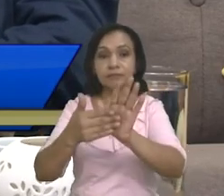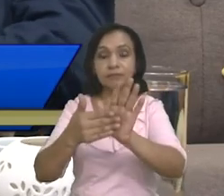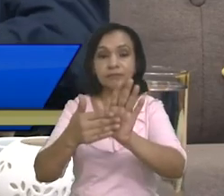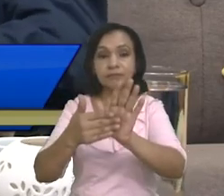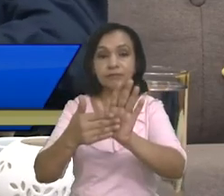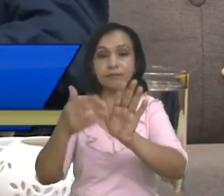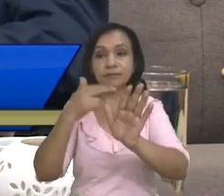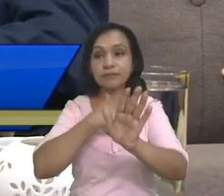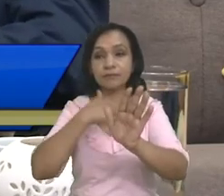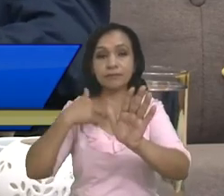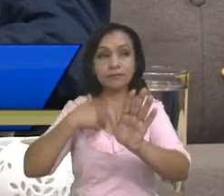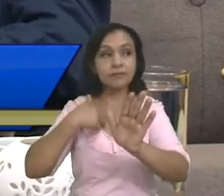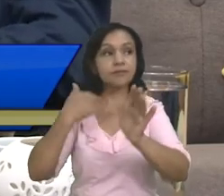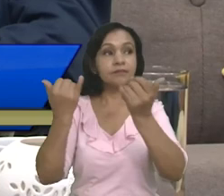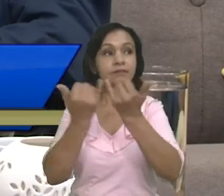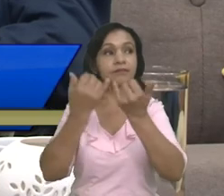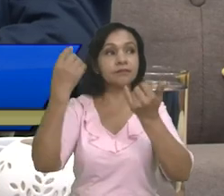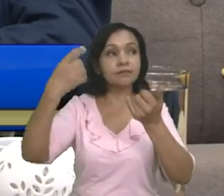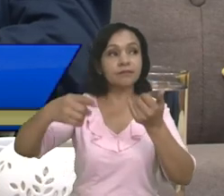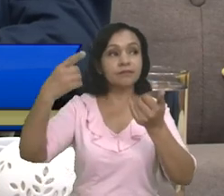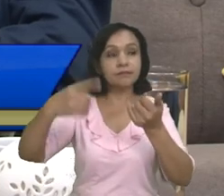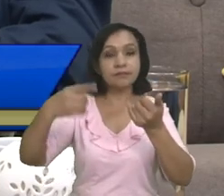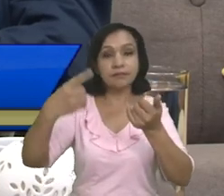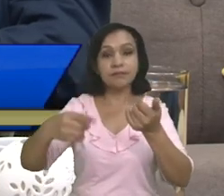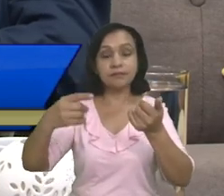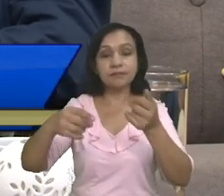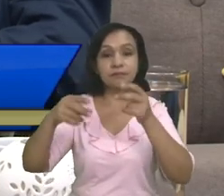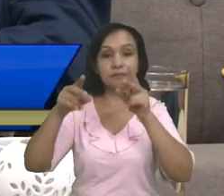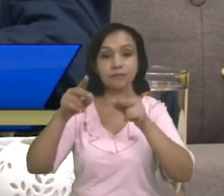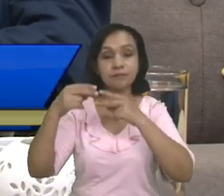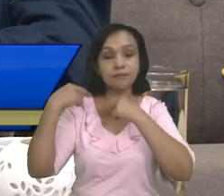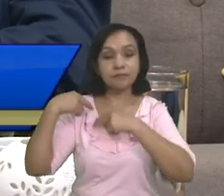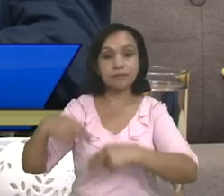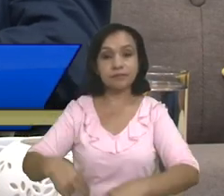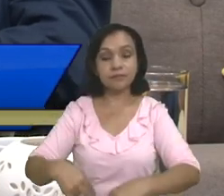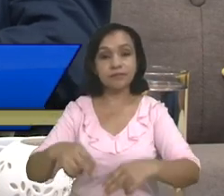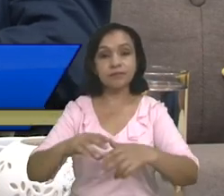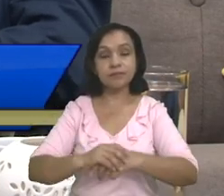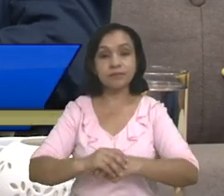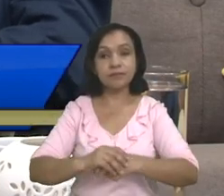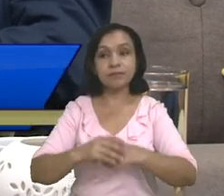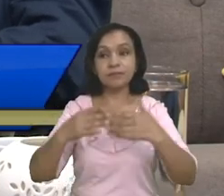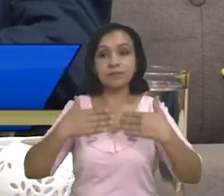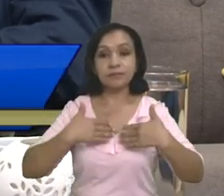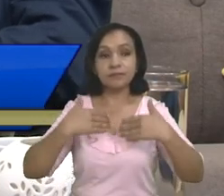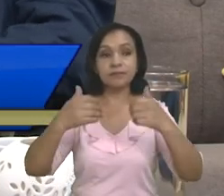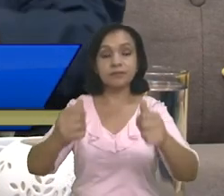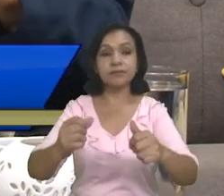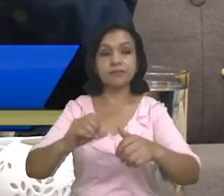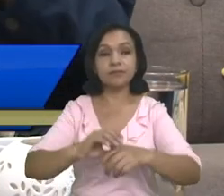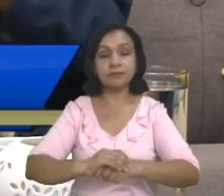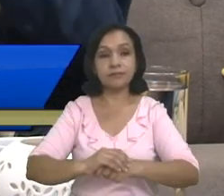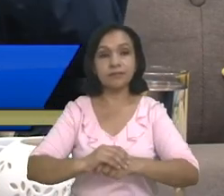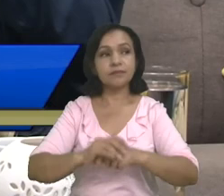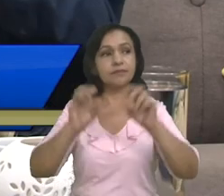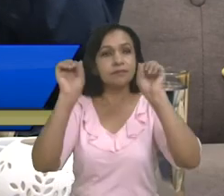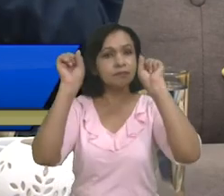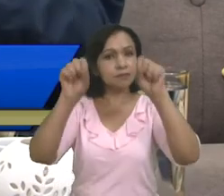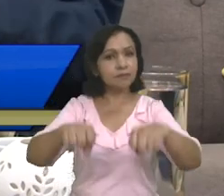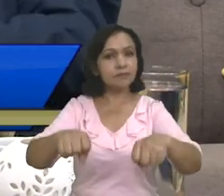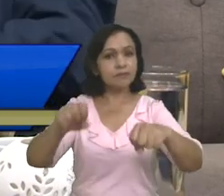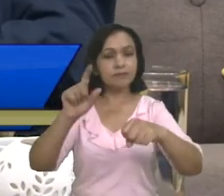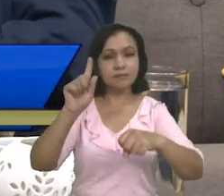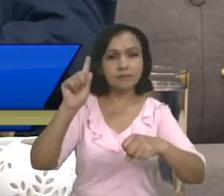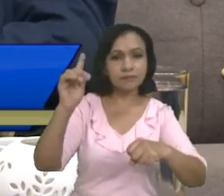defender los derechos restituidos de la población nicaragüense en términos de salud y que podamos nosotros